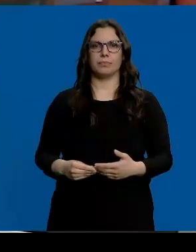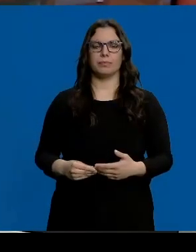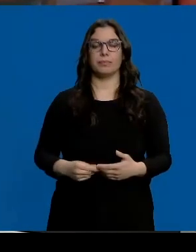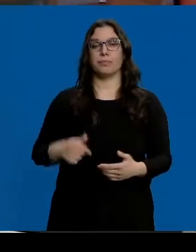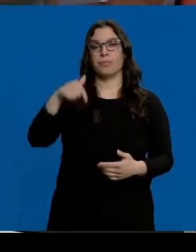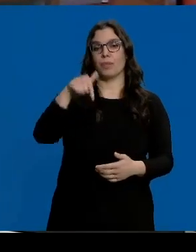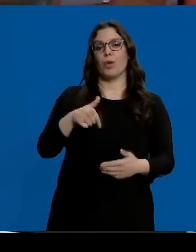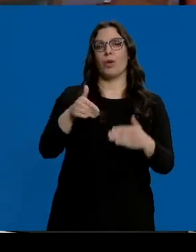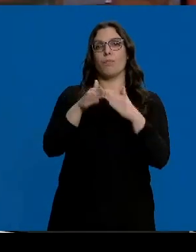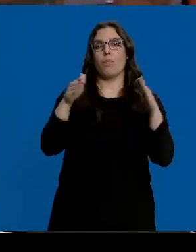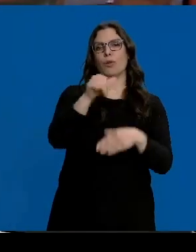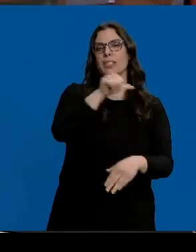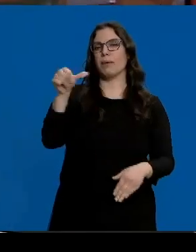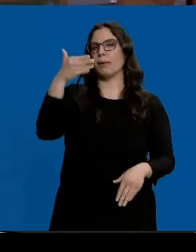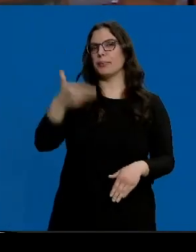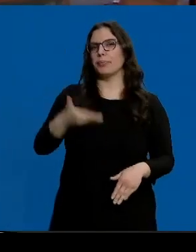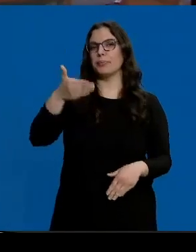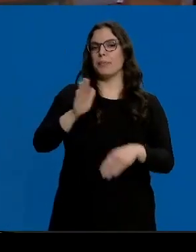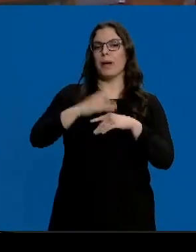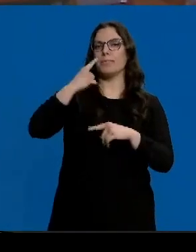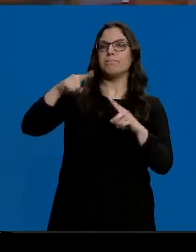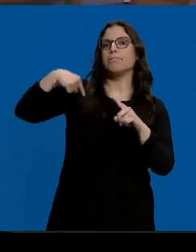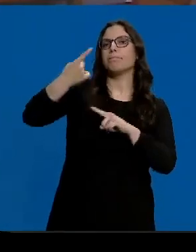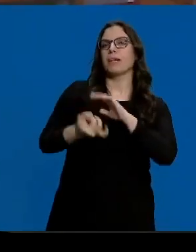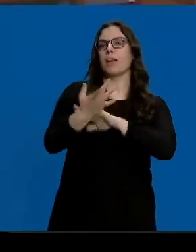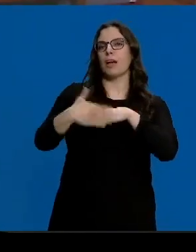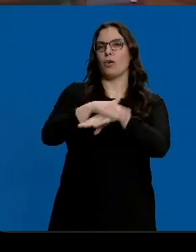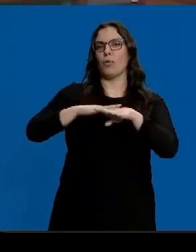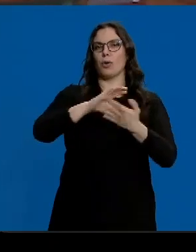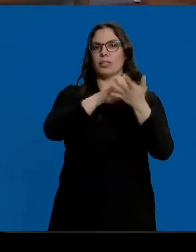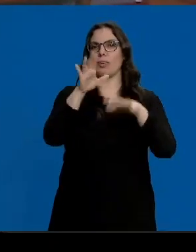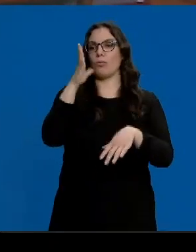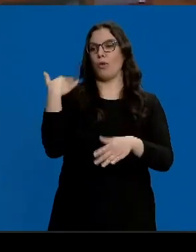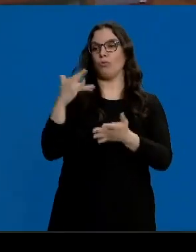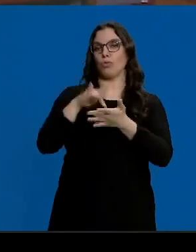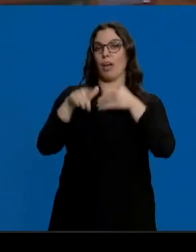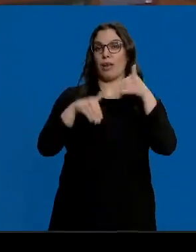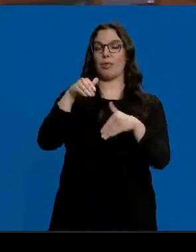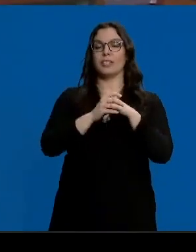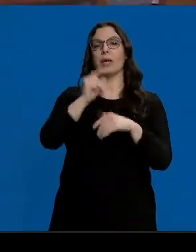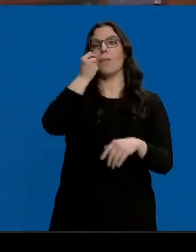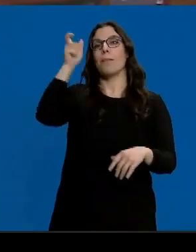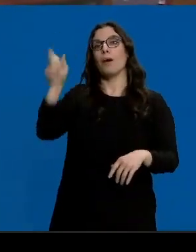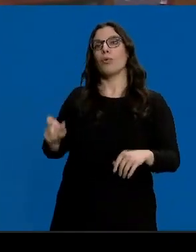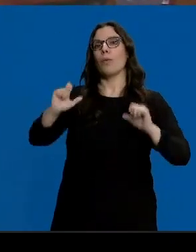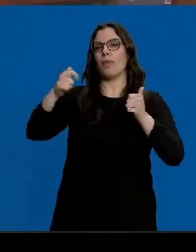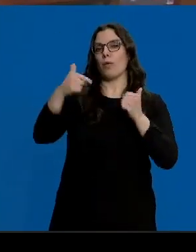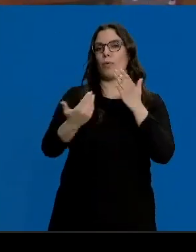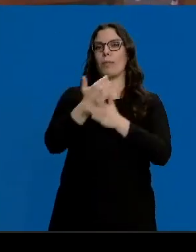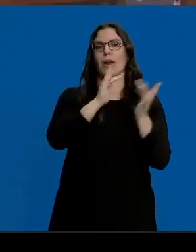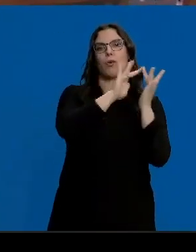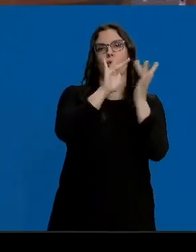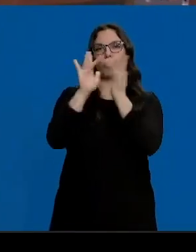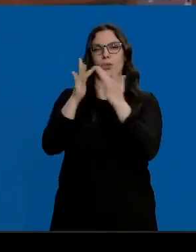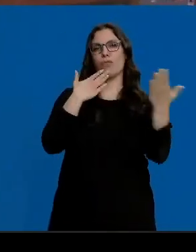Hoy comienza una semana clave para la formación de un gobierno en Castilla y León tras las elecciones. Fernández Mañueco inicia esta mañana